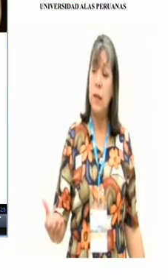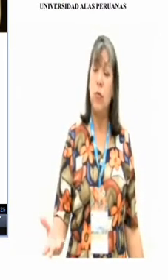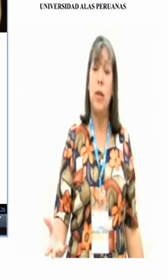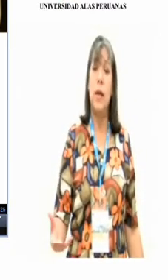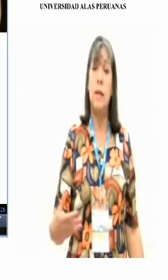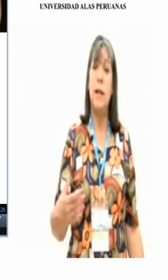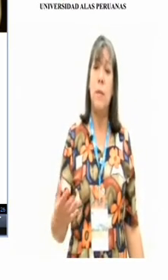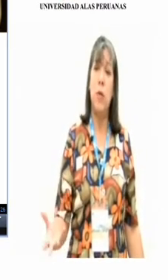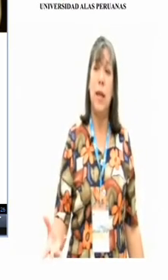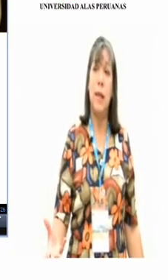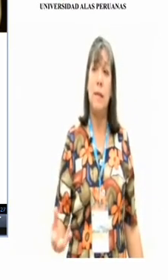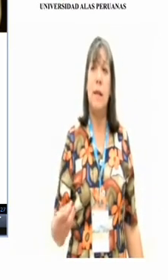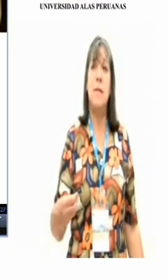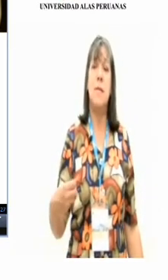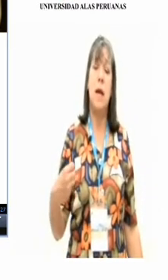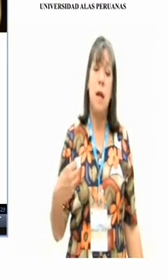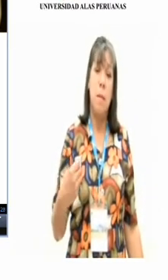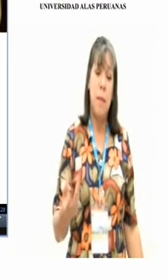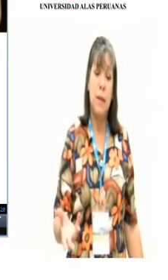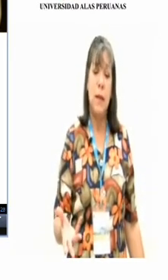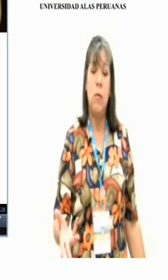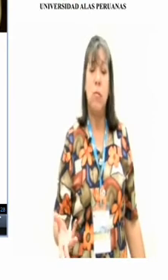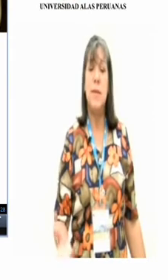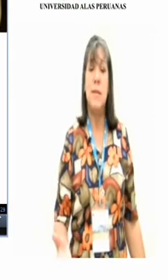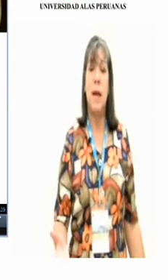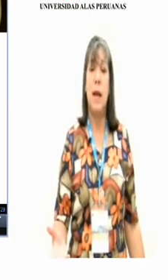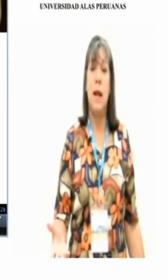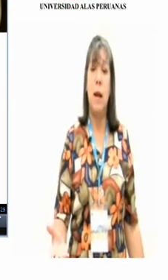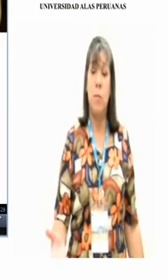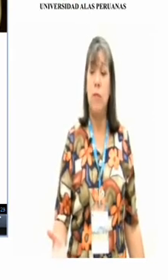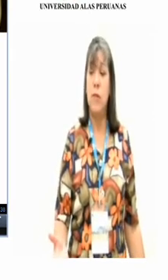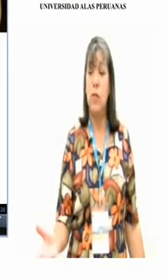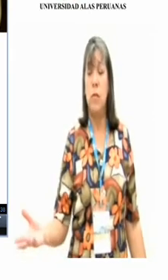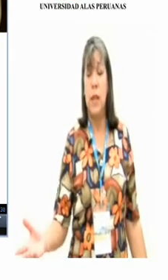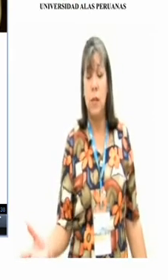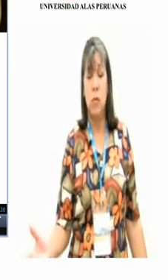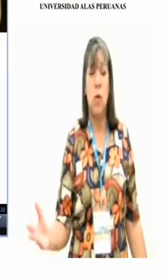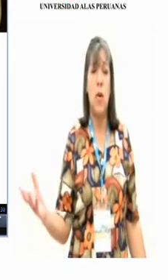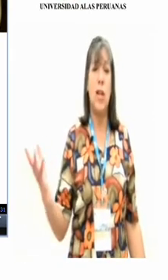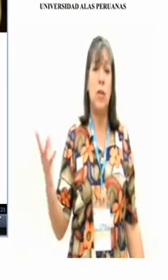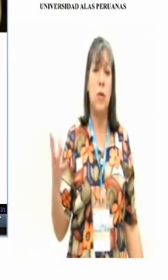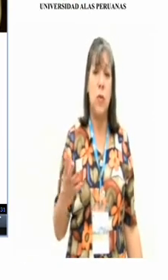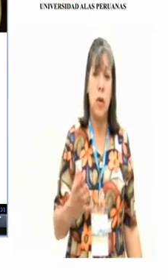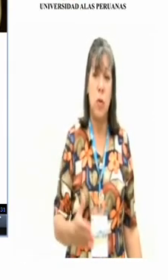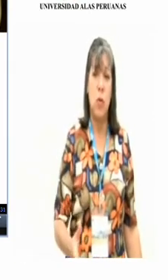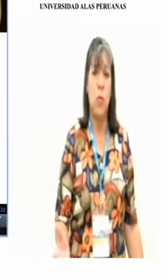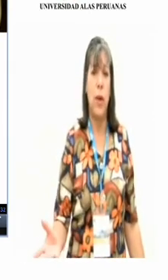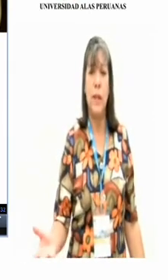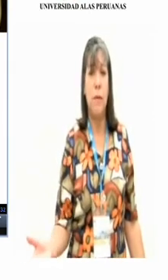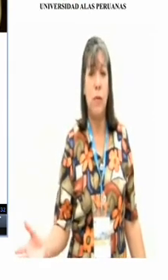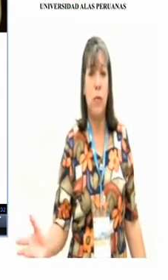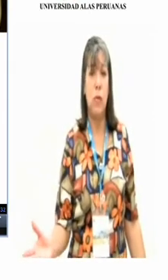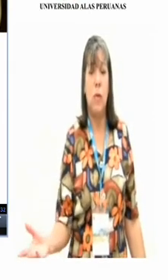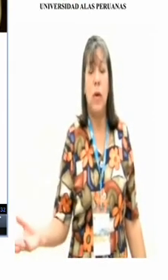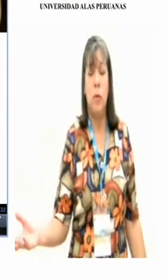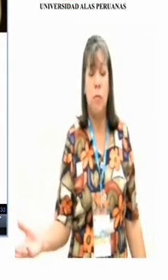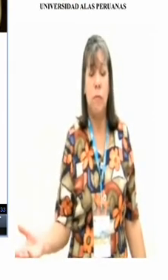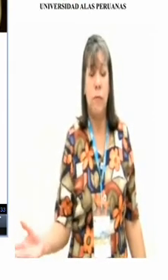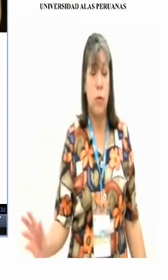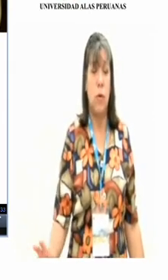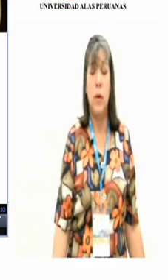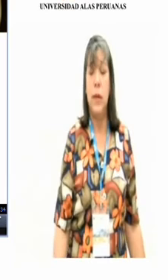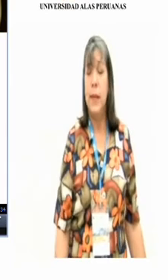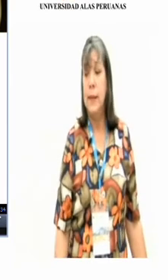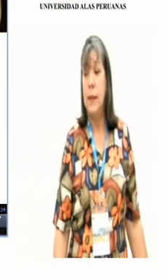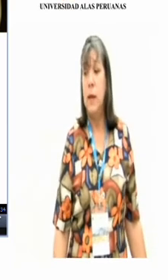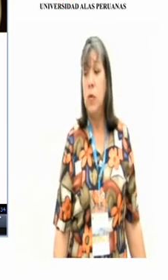que el estudiante en la modalidad de distancia manda un mensaje al profesor mediante un correo electrónico o una intervención en